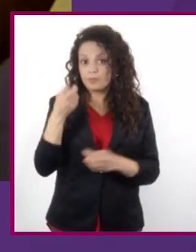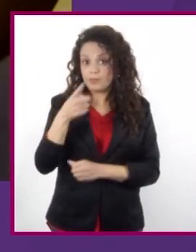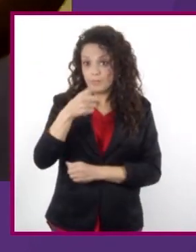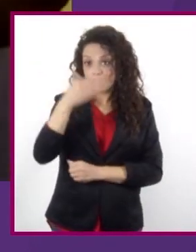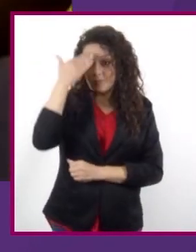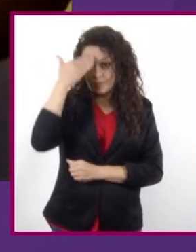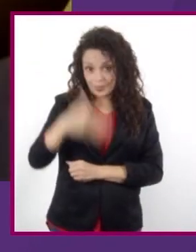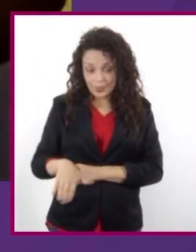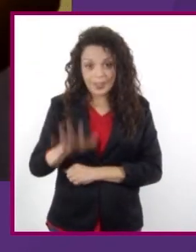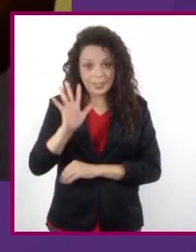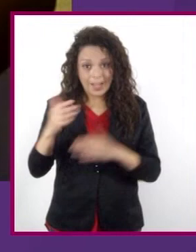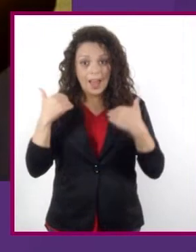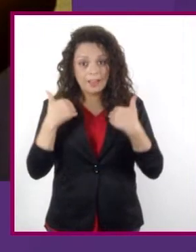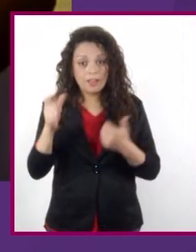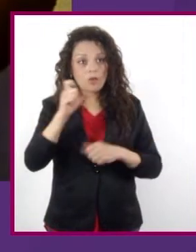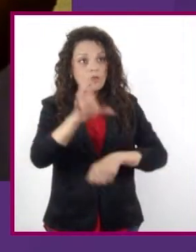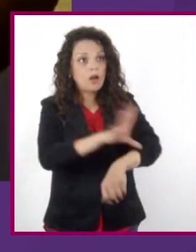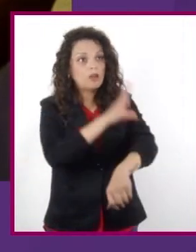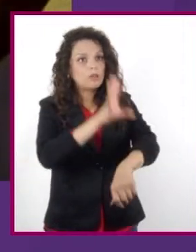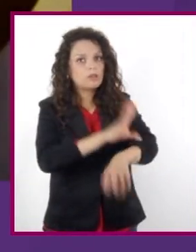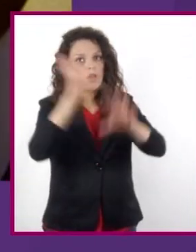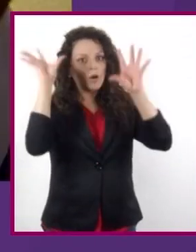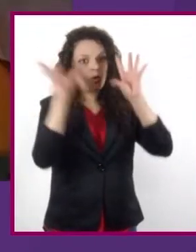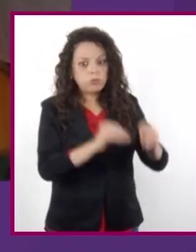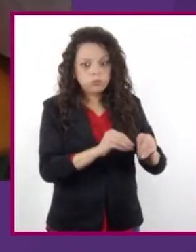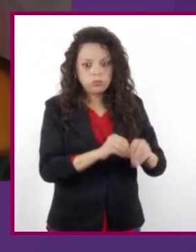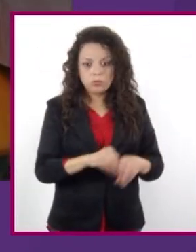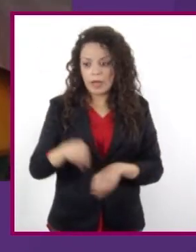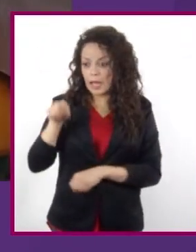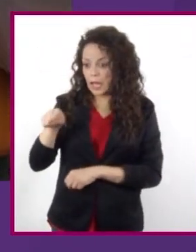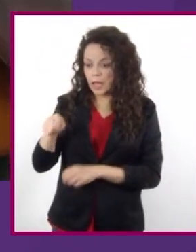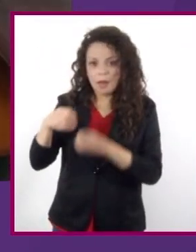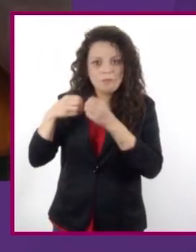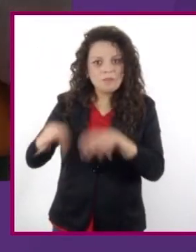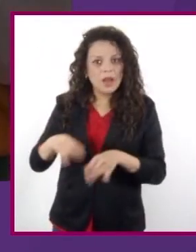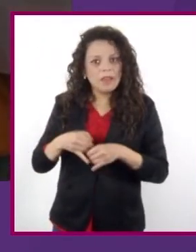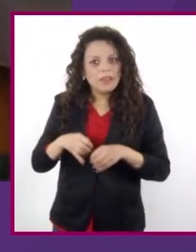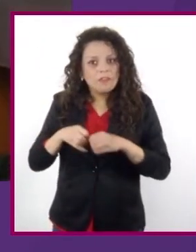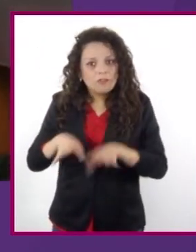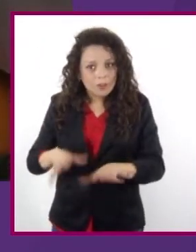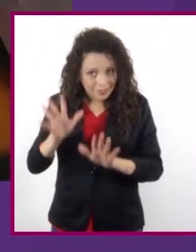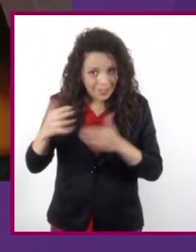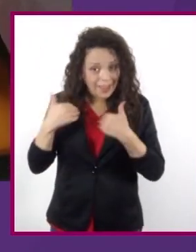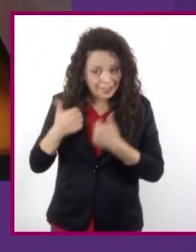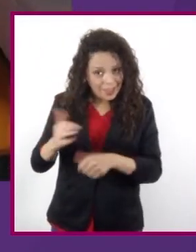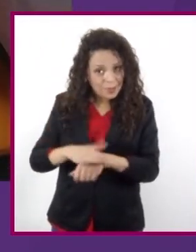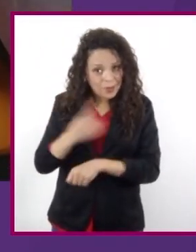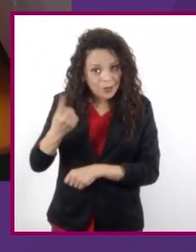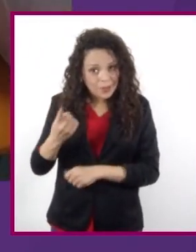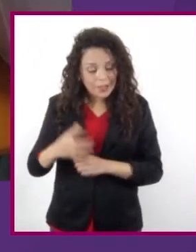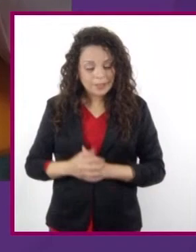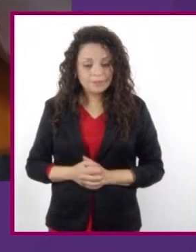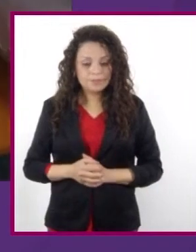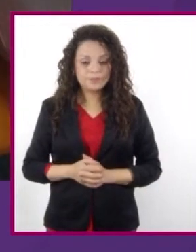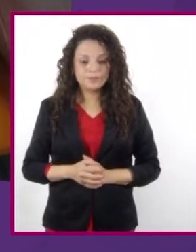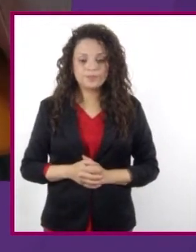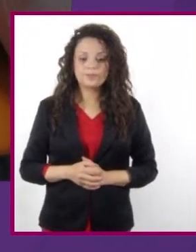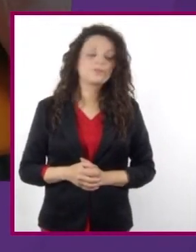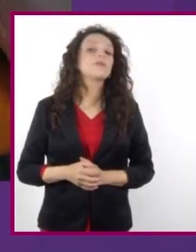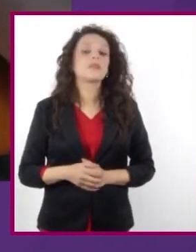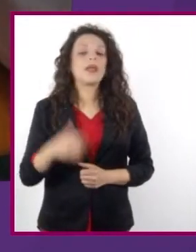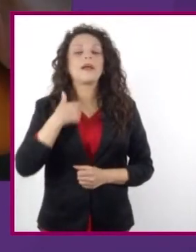va la electricidad y no salvan su archivo, este se pierde. Y ya que menciono la parte eléctrica, déjenme les